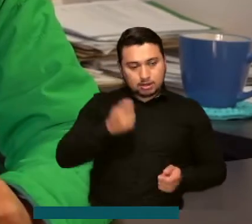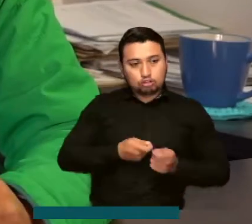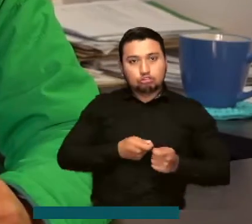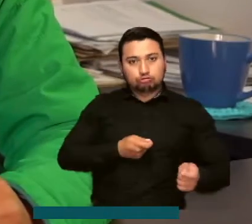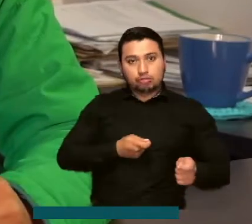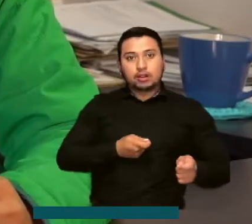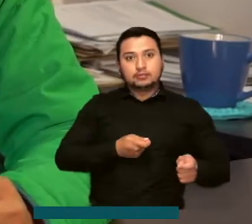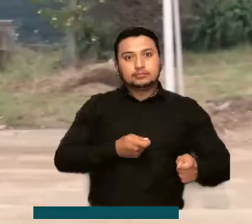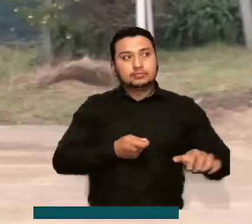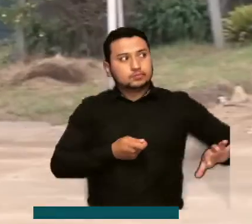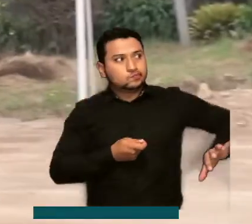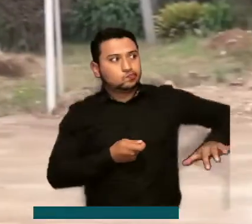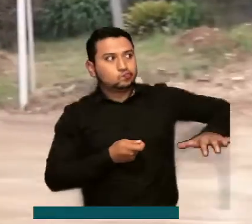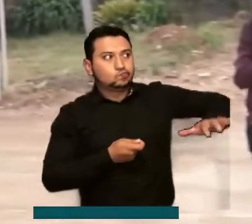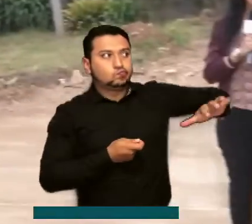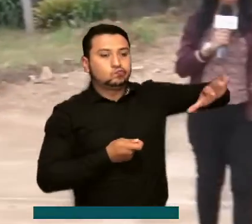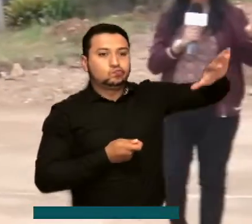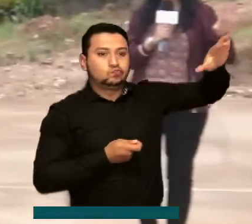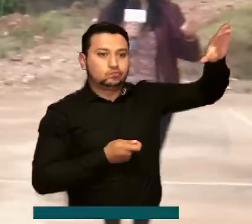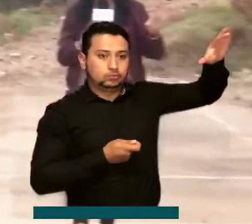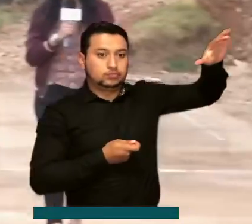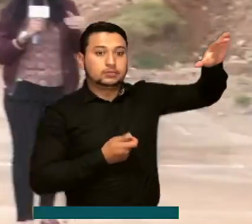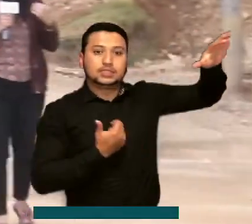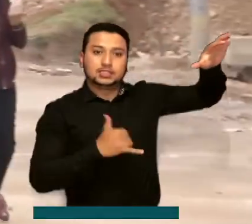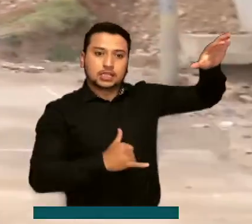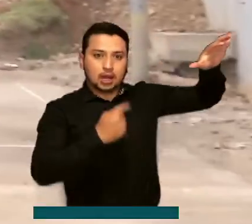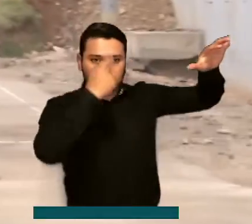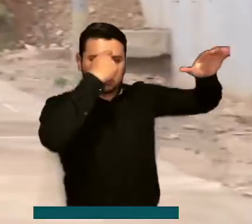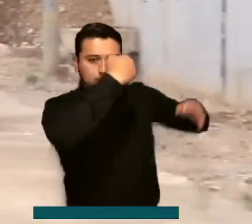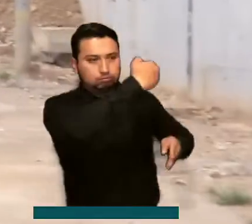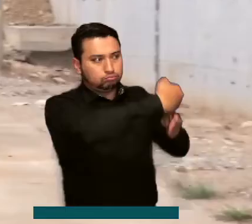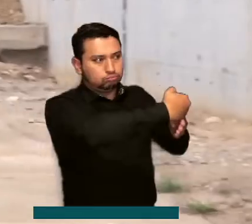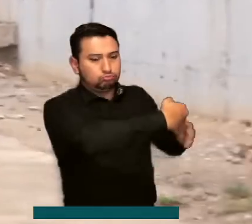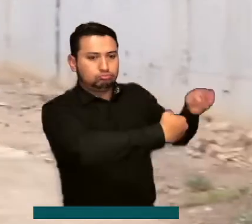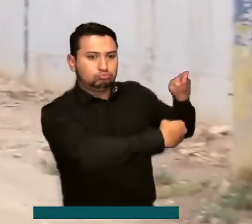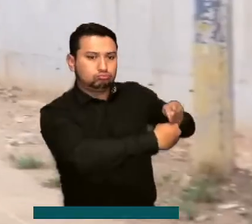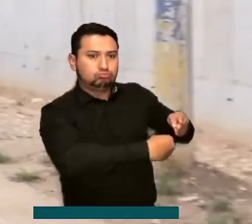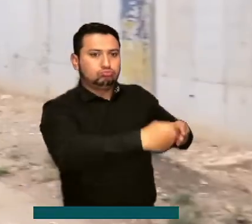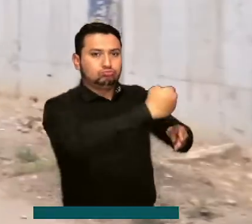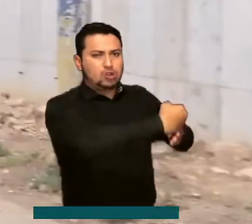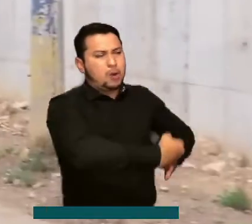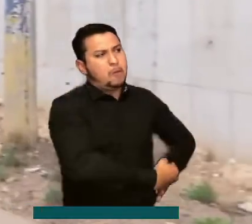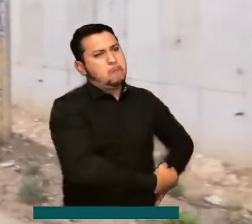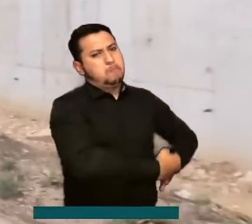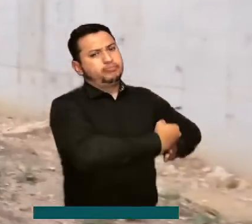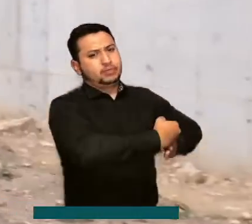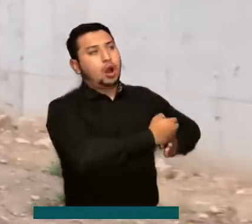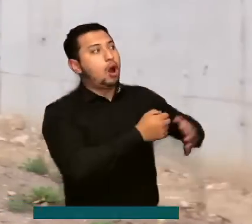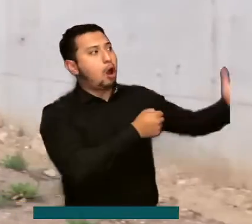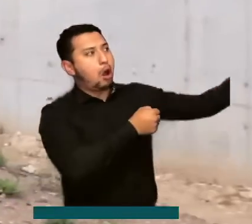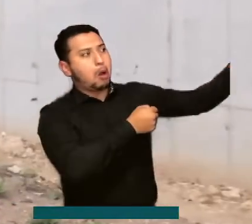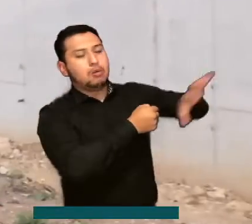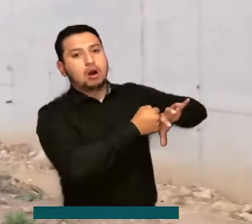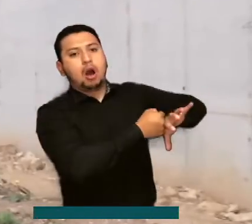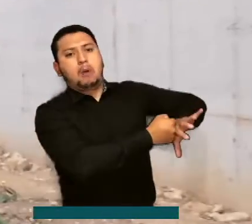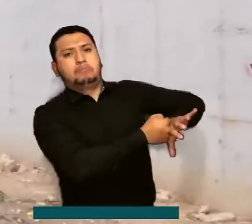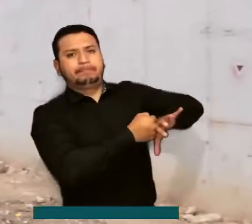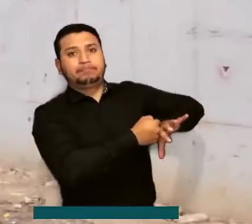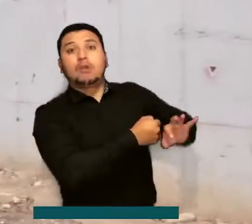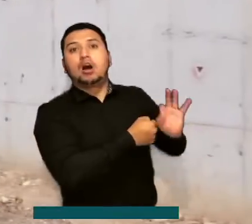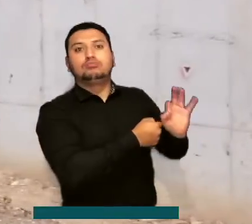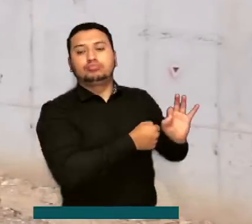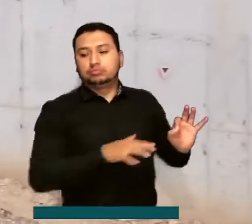está ubicada la cantera. Este muro de contención fue la solución para la problemática que tenían los niños, y ahora, luego de 20 años,